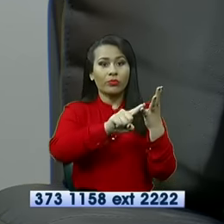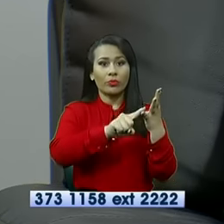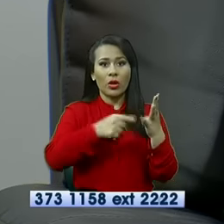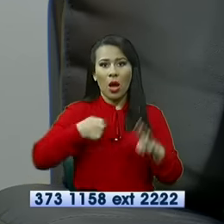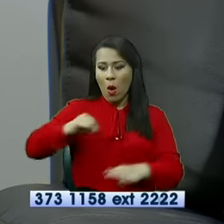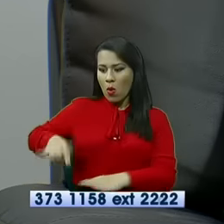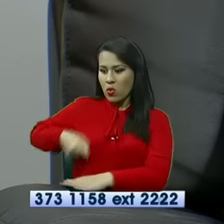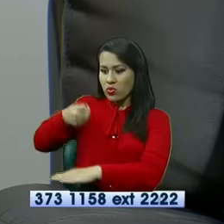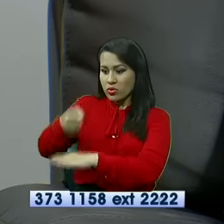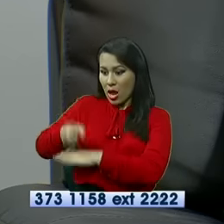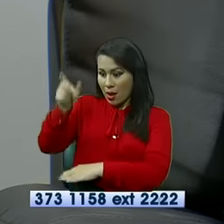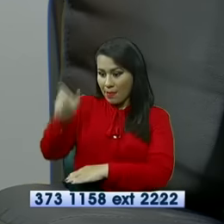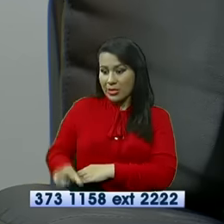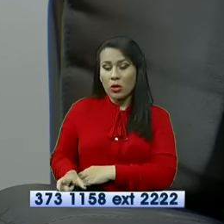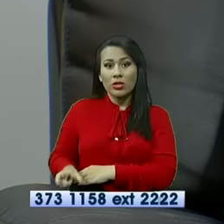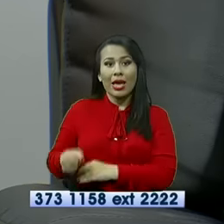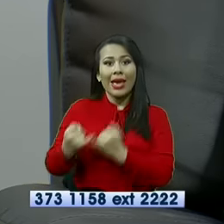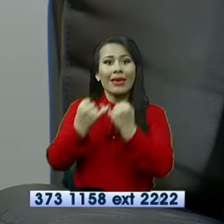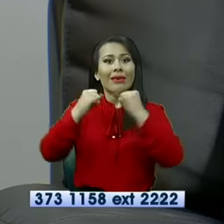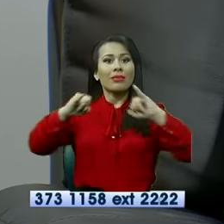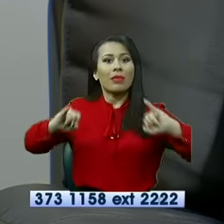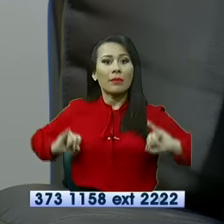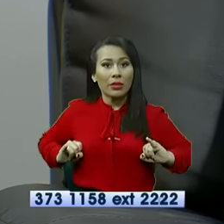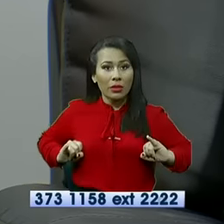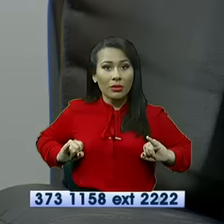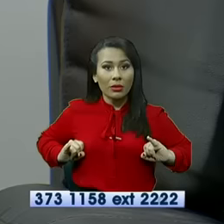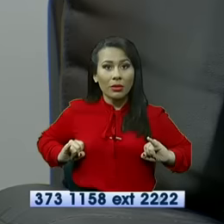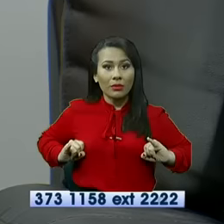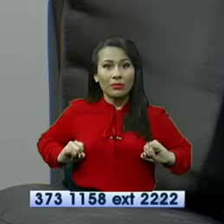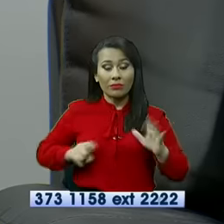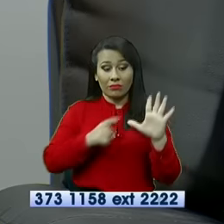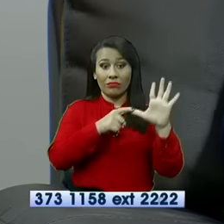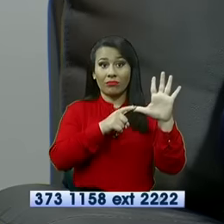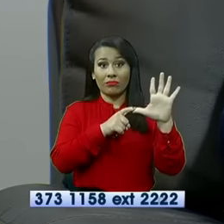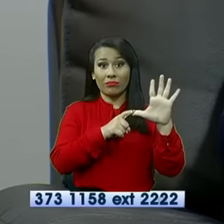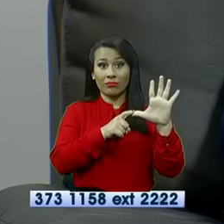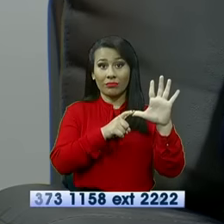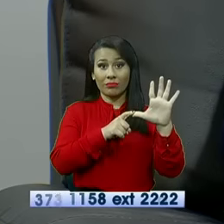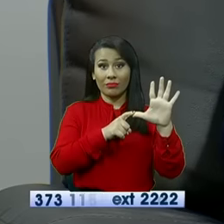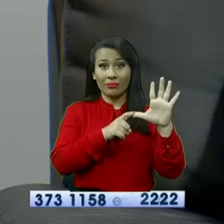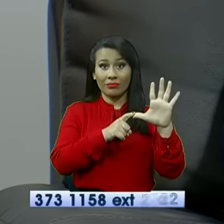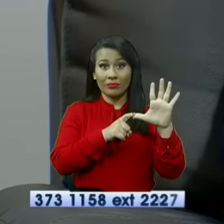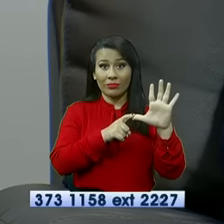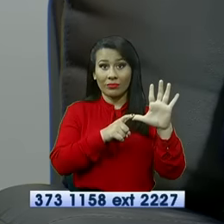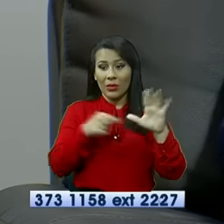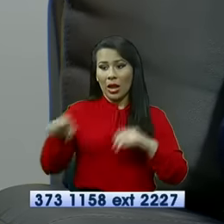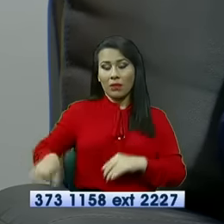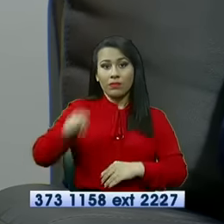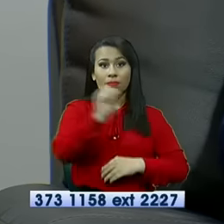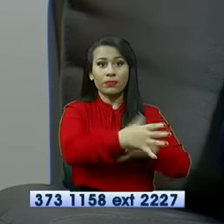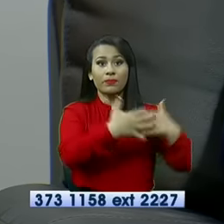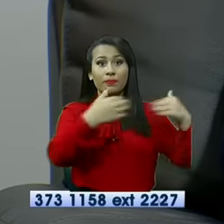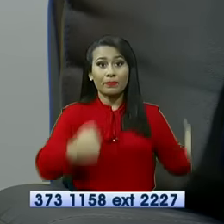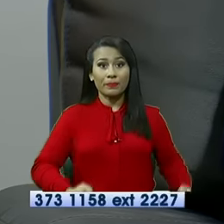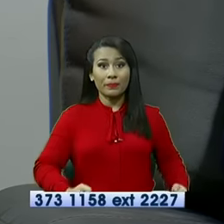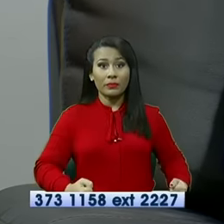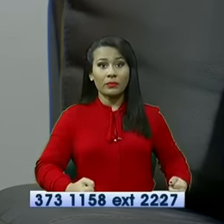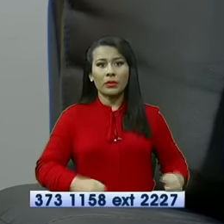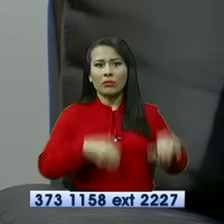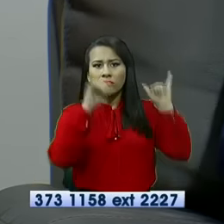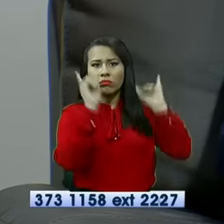juzgamiento independiente y autónomo quinto la reclusión ya las